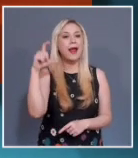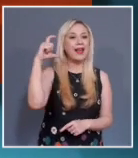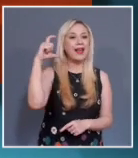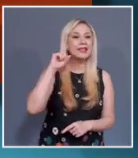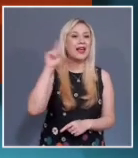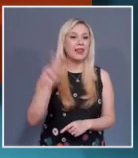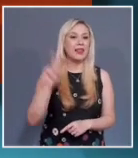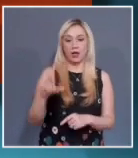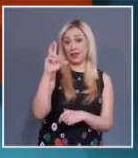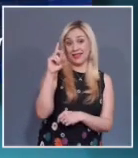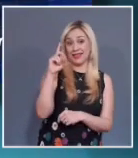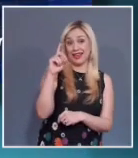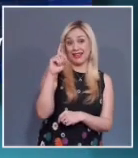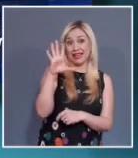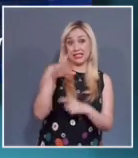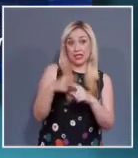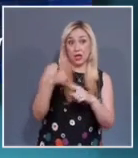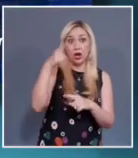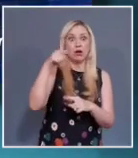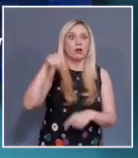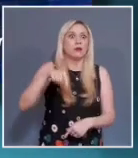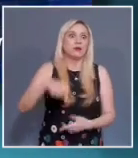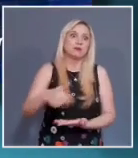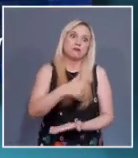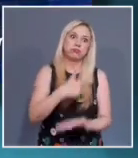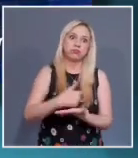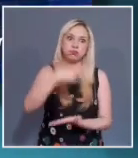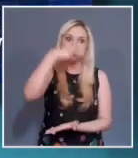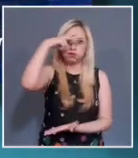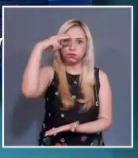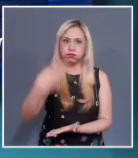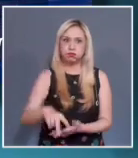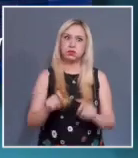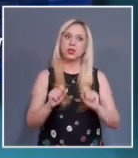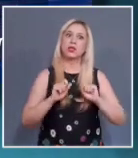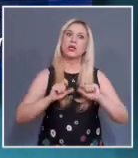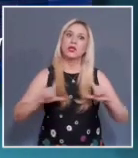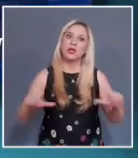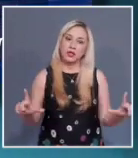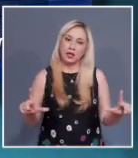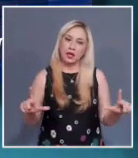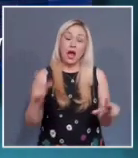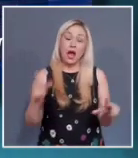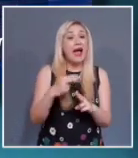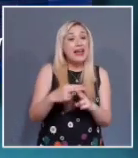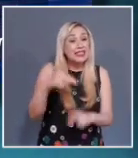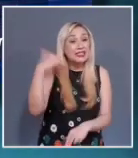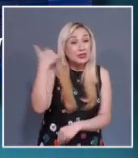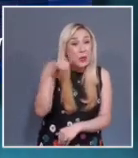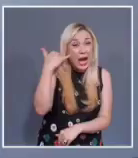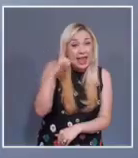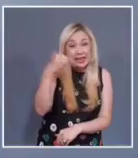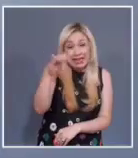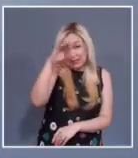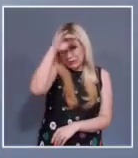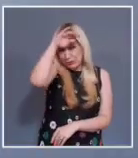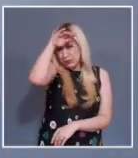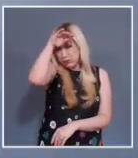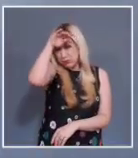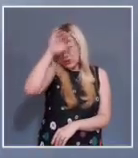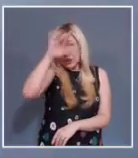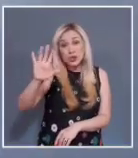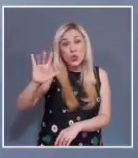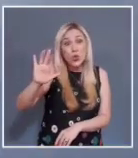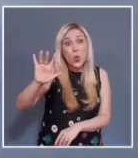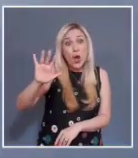grados en la Ciudad de México y Tlaxcala. Vaya, se decía que incluso Yucatán tenía una sensación térmica de